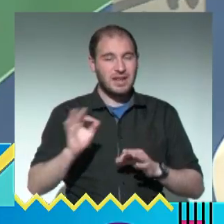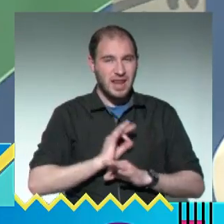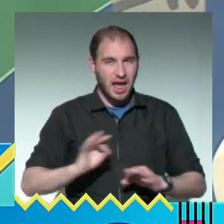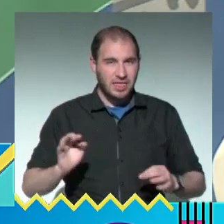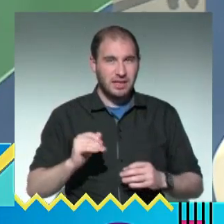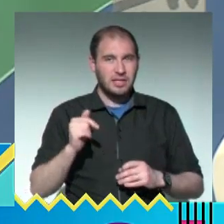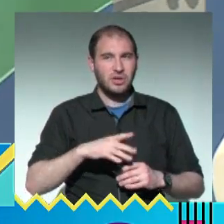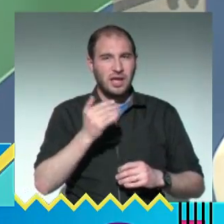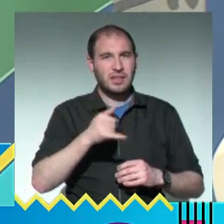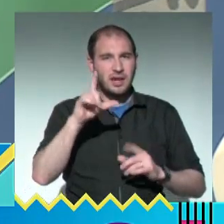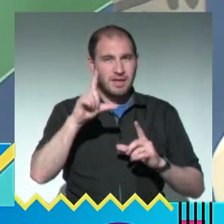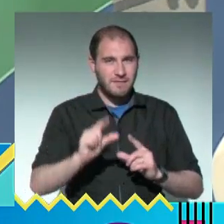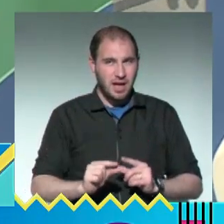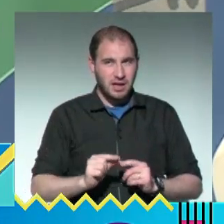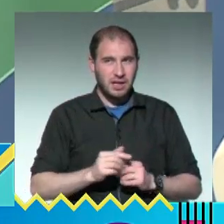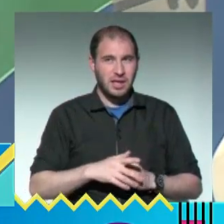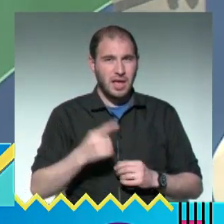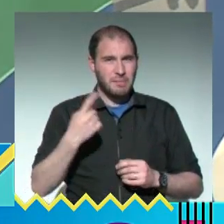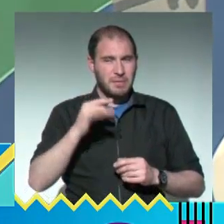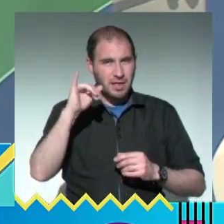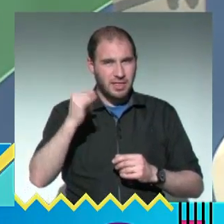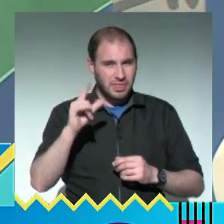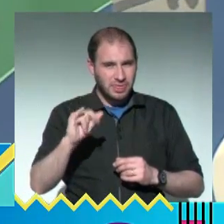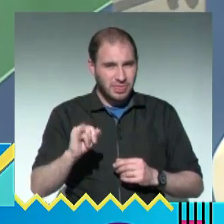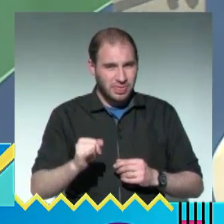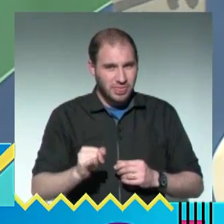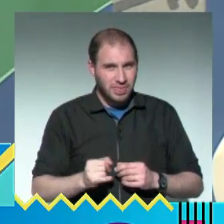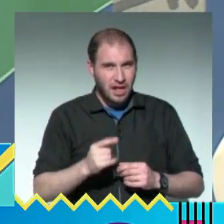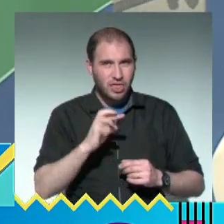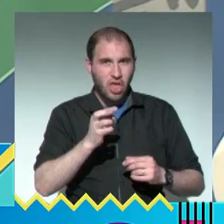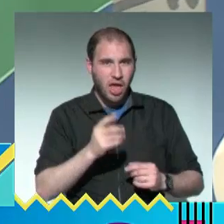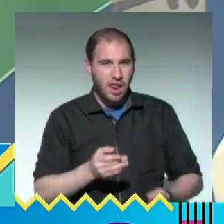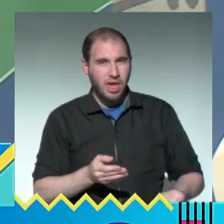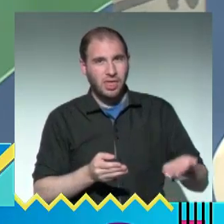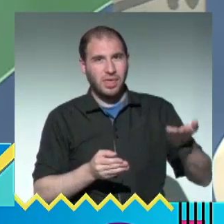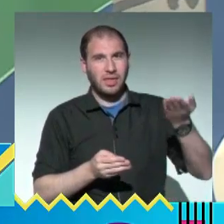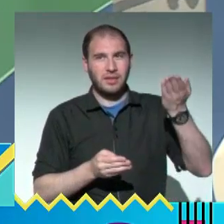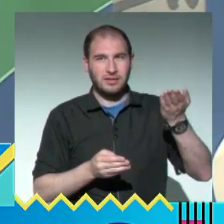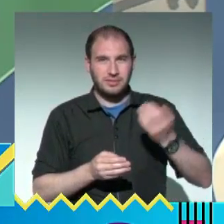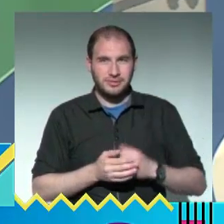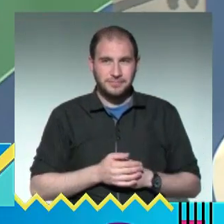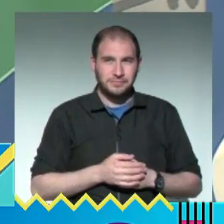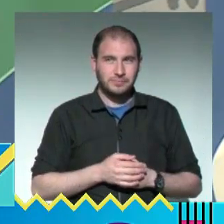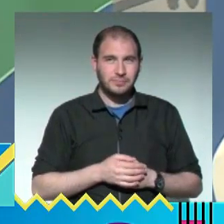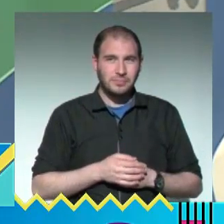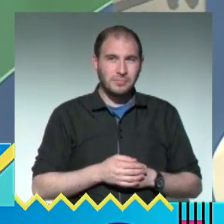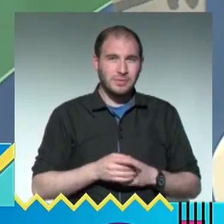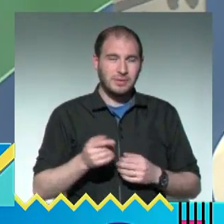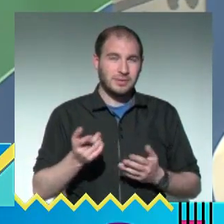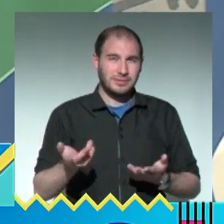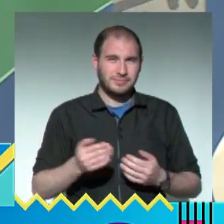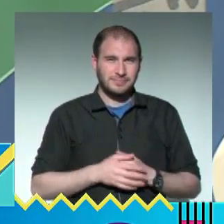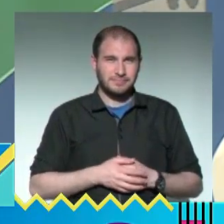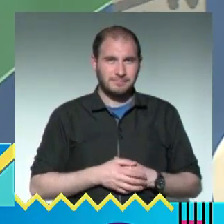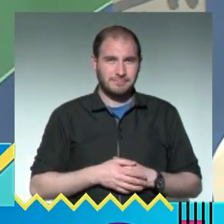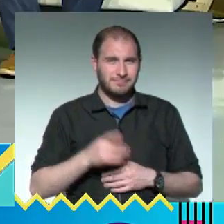bueno, a ver, voy a bajar la tasa, y a la primera bajada de tasa que hace, se dispara el dólar de vuelta, estamos embromados, la verdad, la economía va a